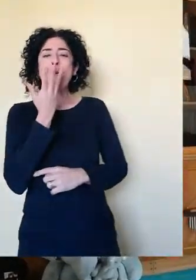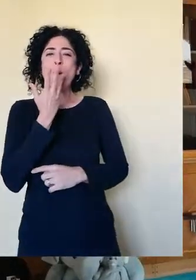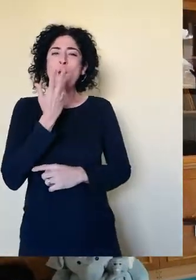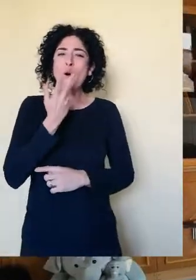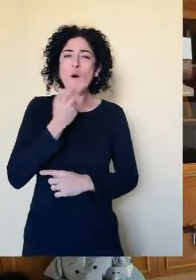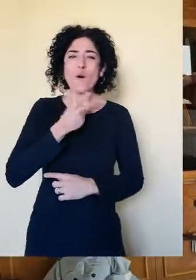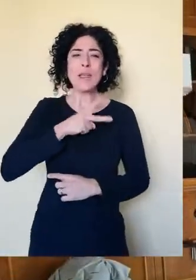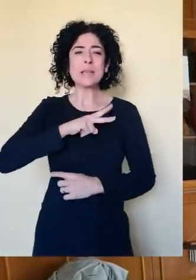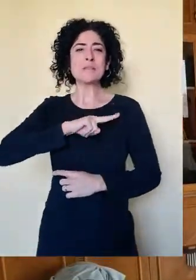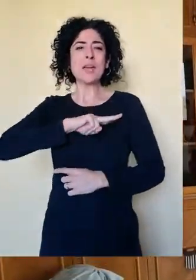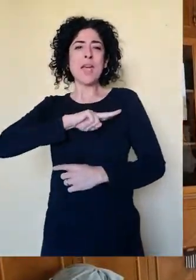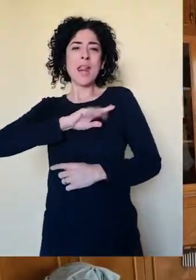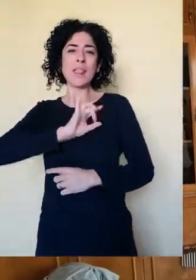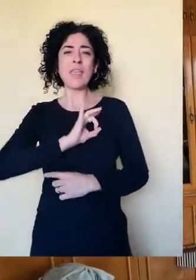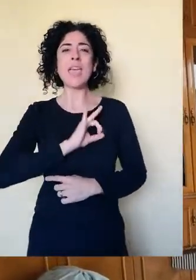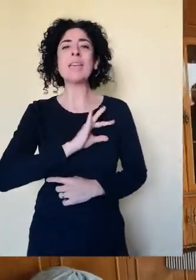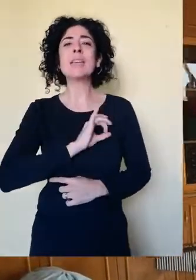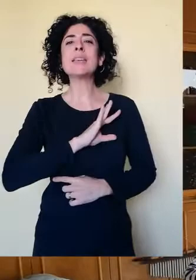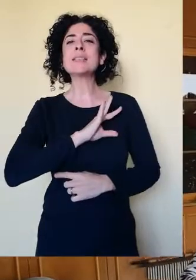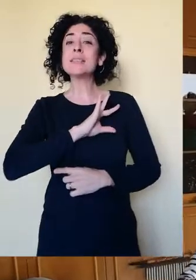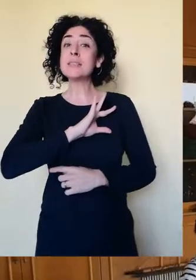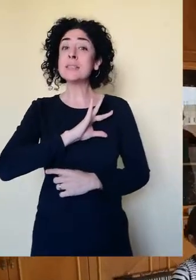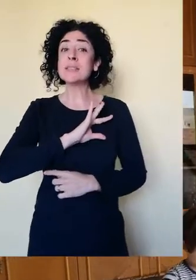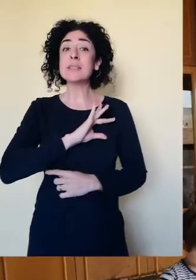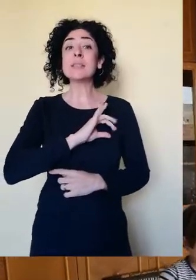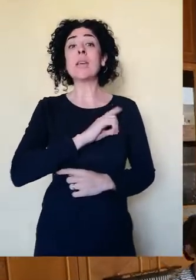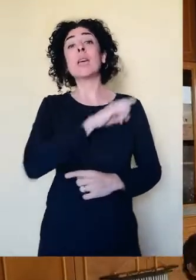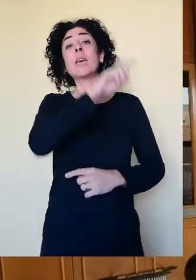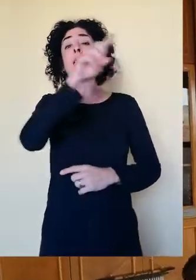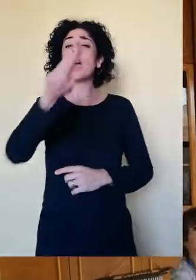Mira cómo es, Joan. A ver cómo lo lanzas y vuela.